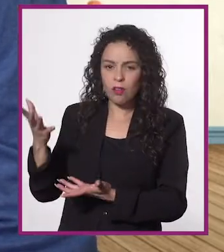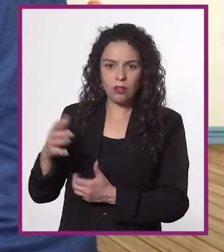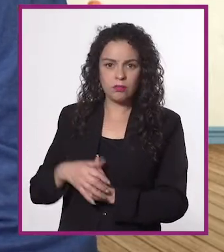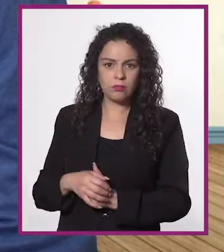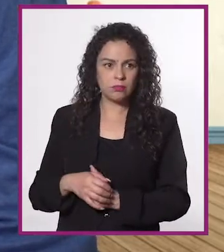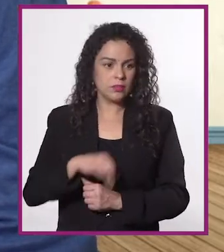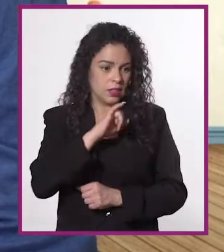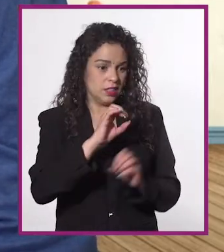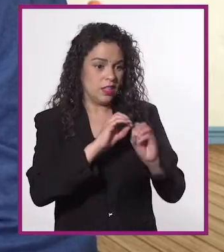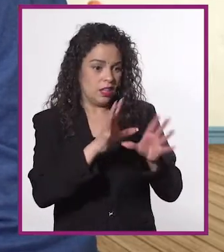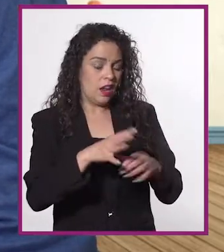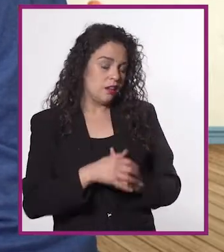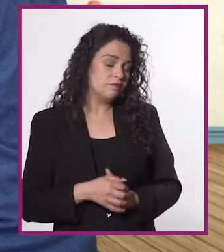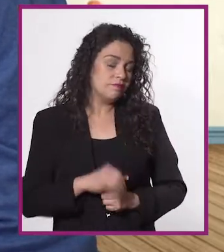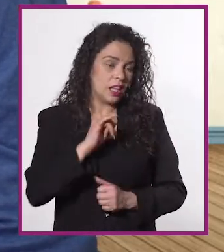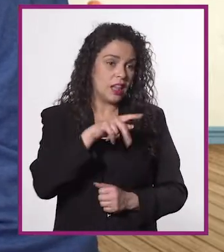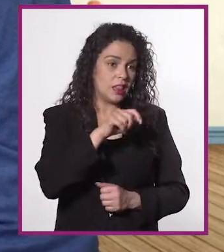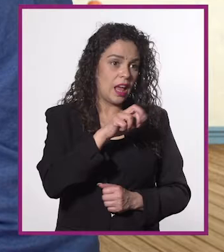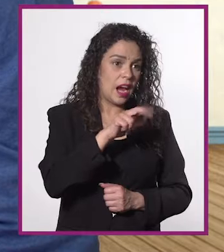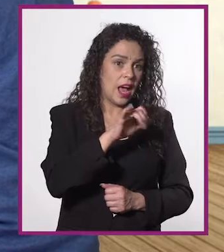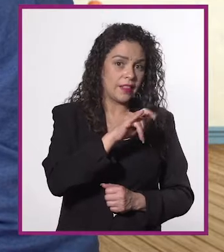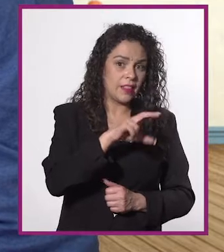Claro, interactivo.